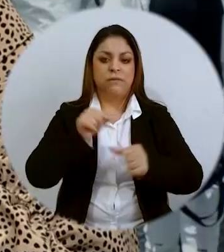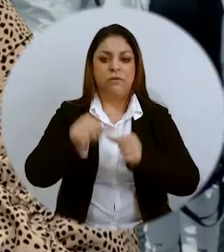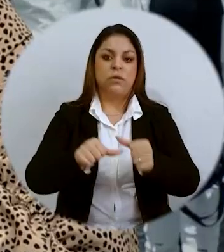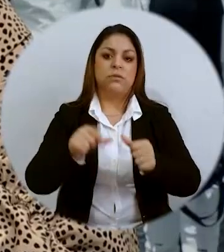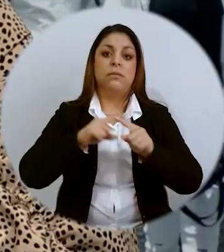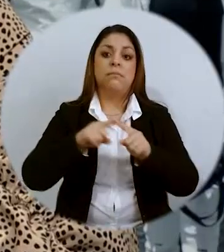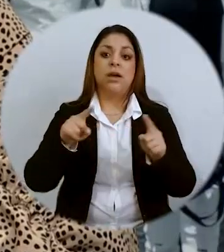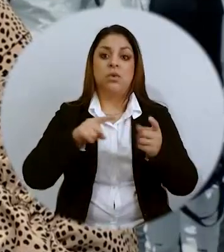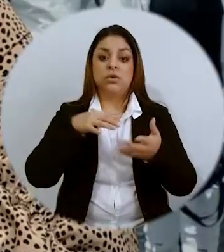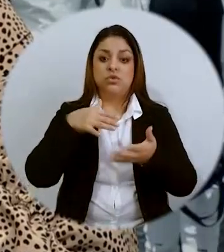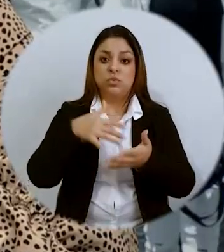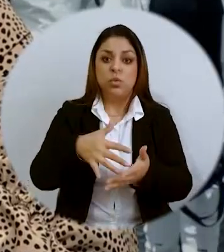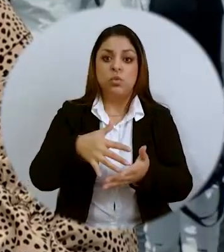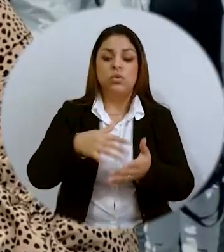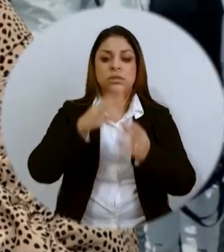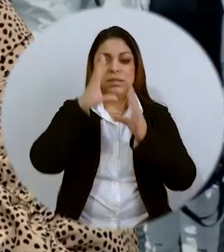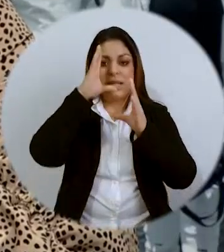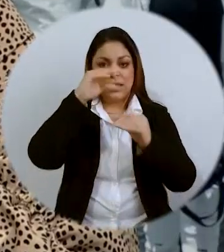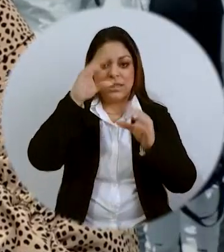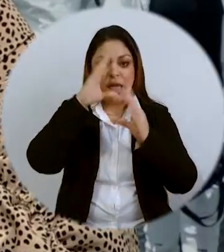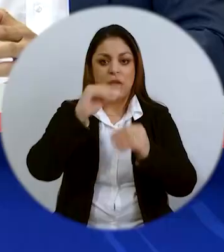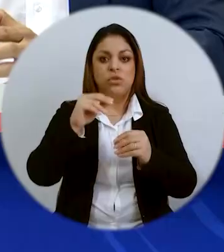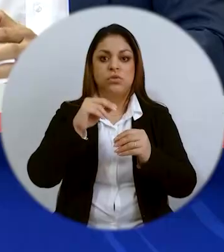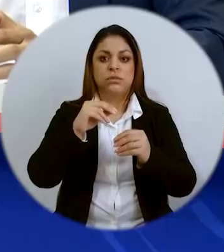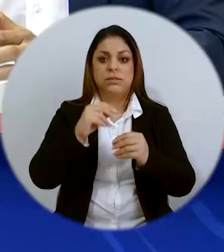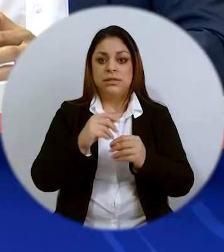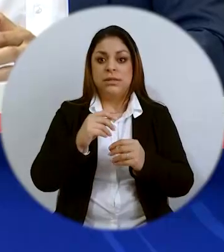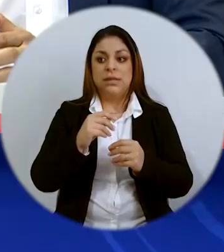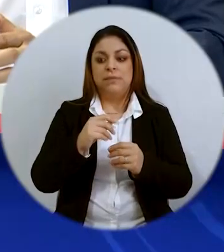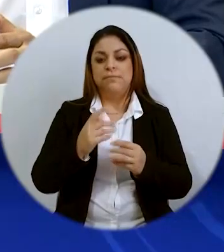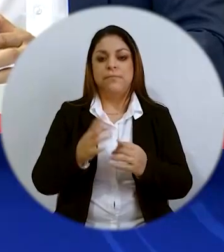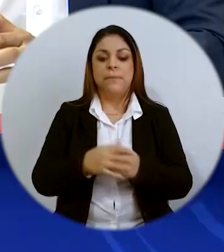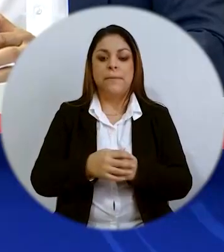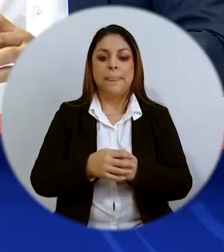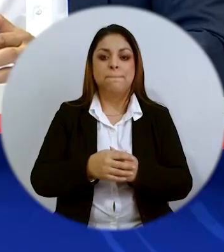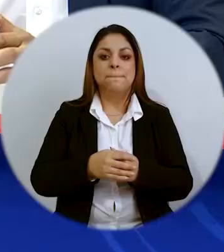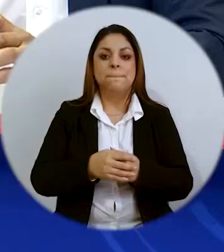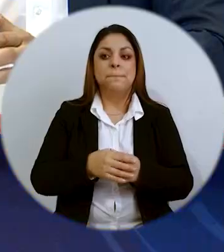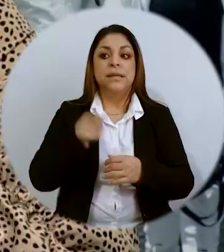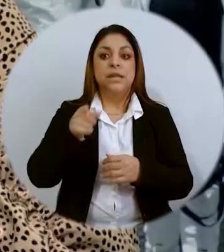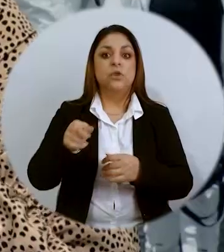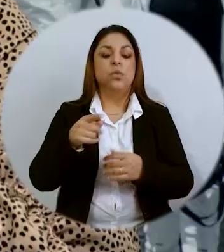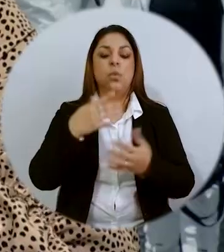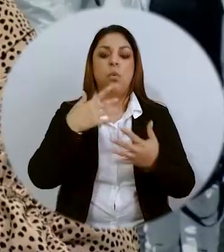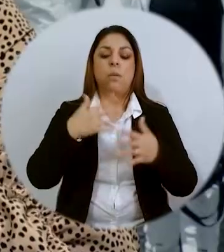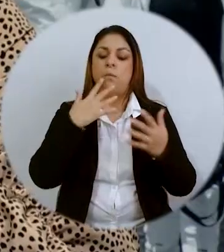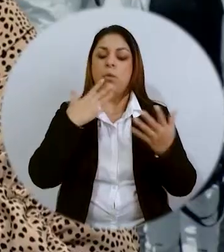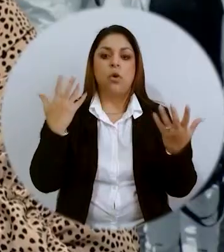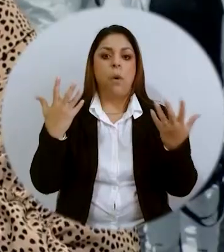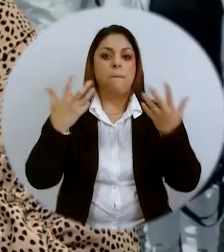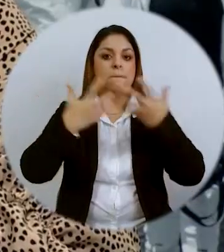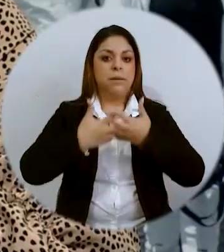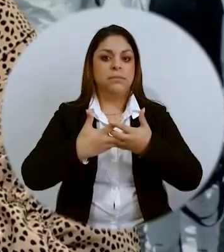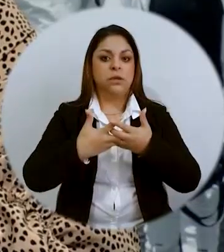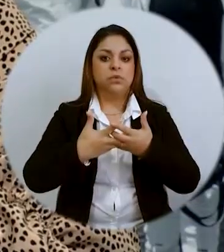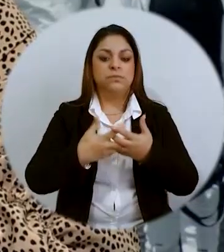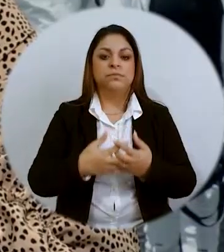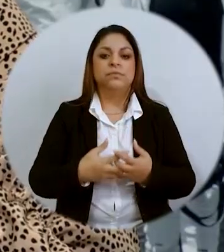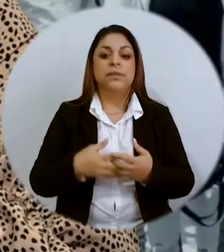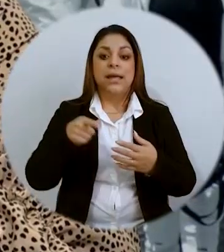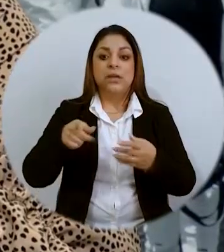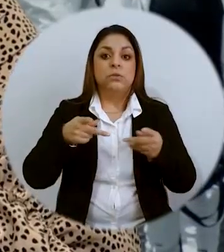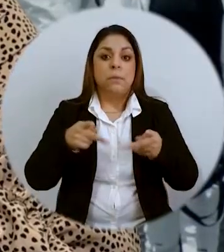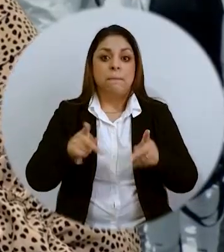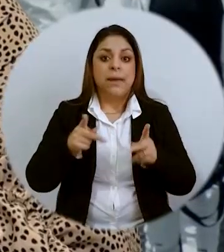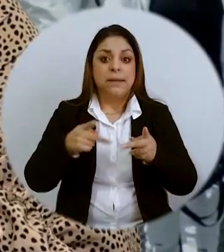tipo de estudios, estos datos y haber visto el de la UNA me encantó porque son muy complementarios. Sí.